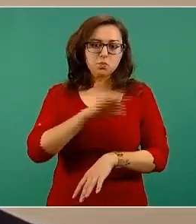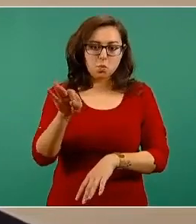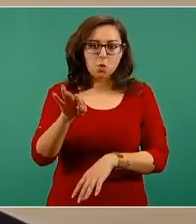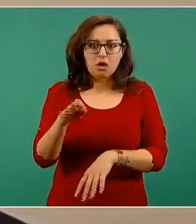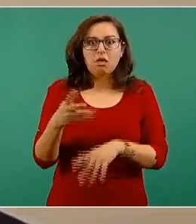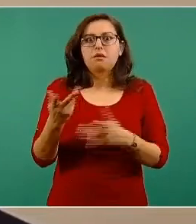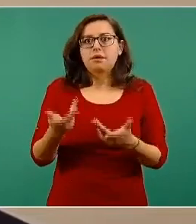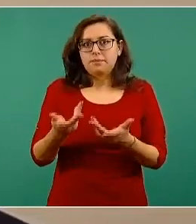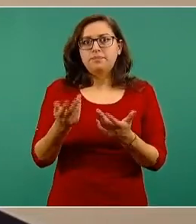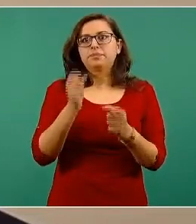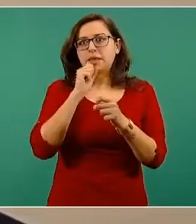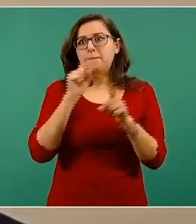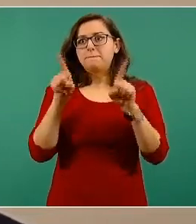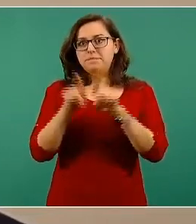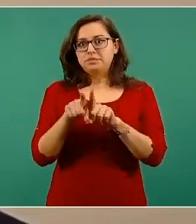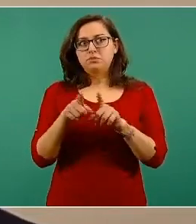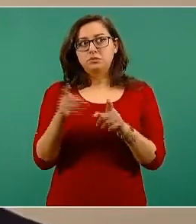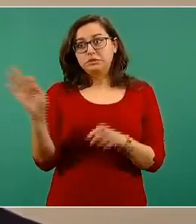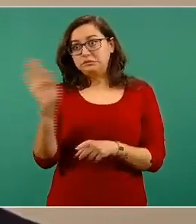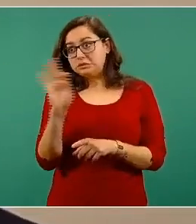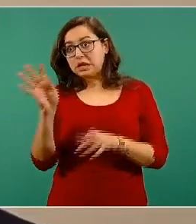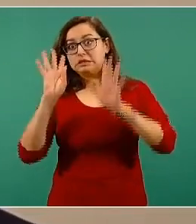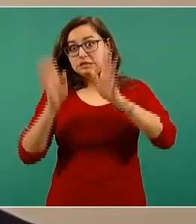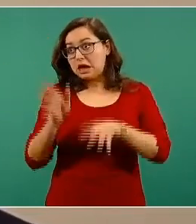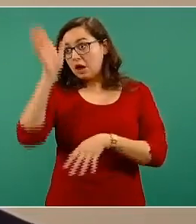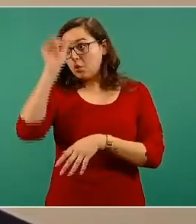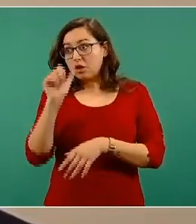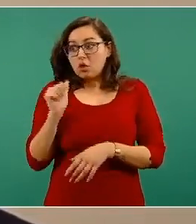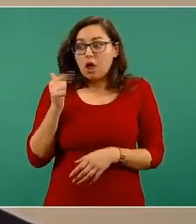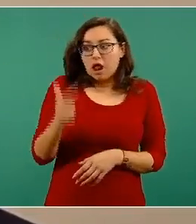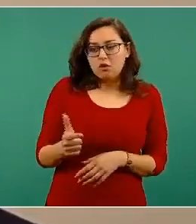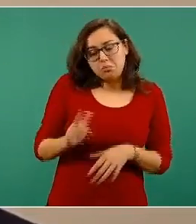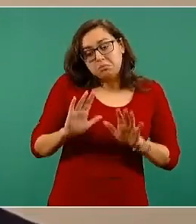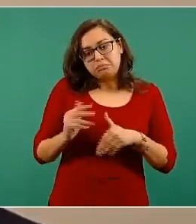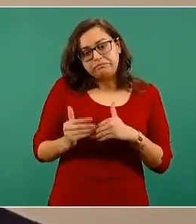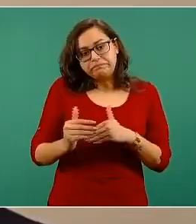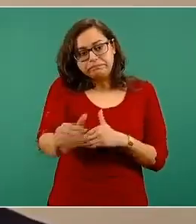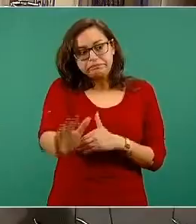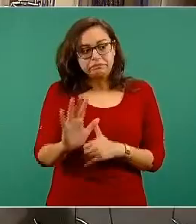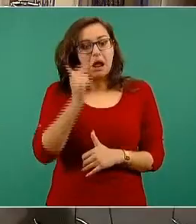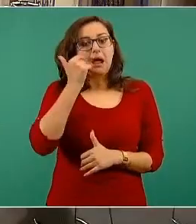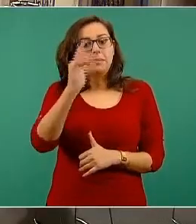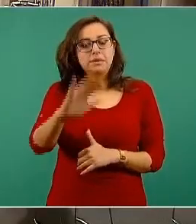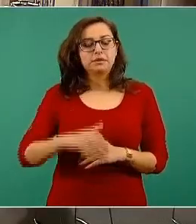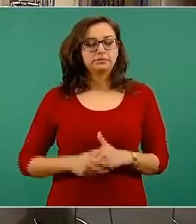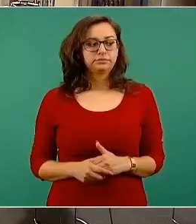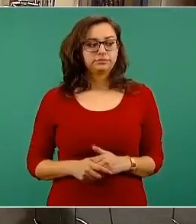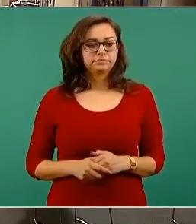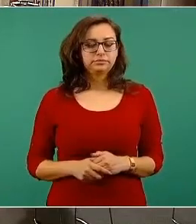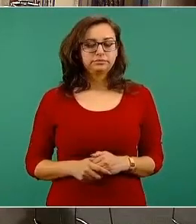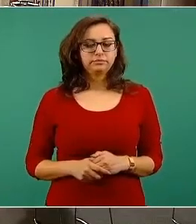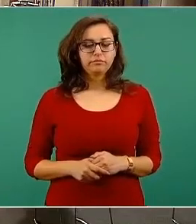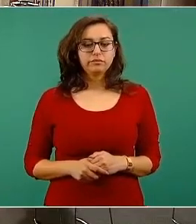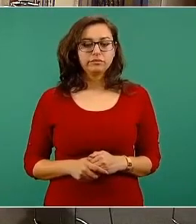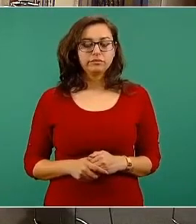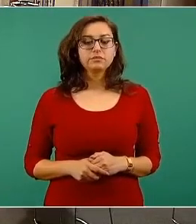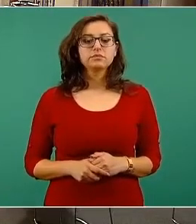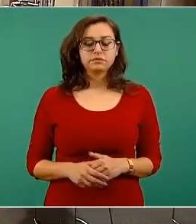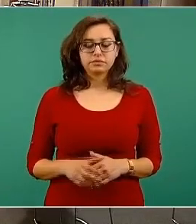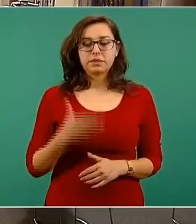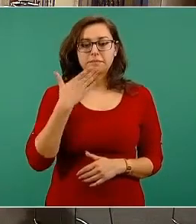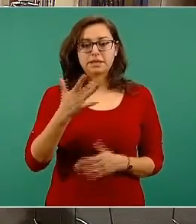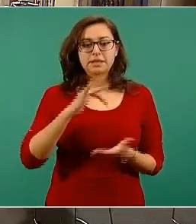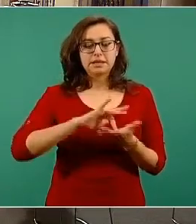acción específica conjunta que pudiera haberse definido. Vamos a estar atentos. Ok, muchas gracias. La última